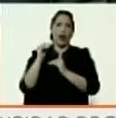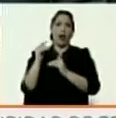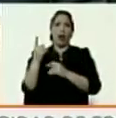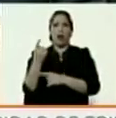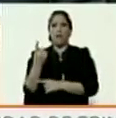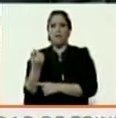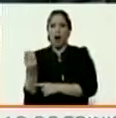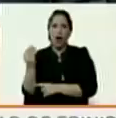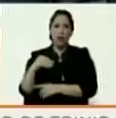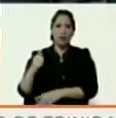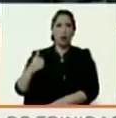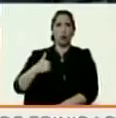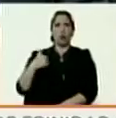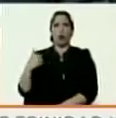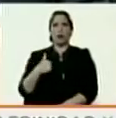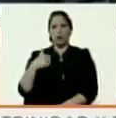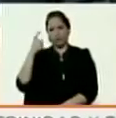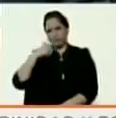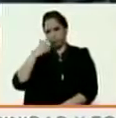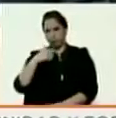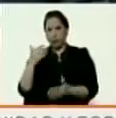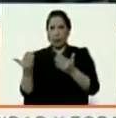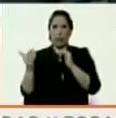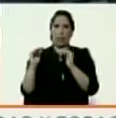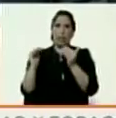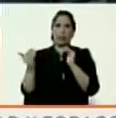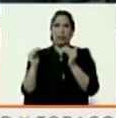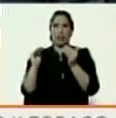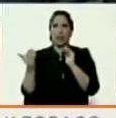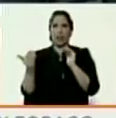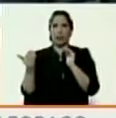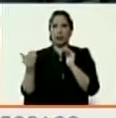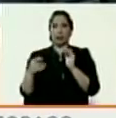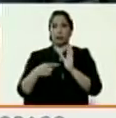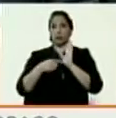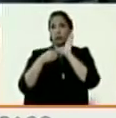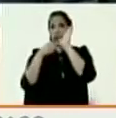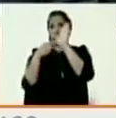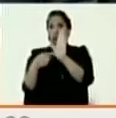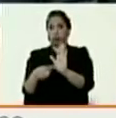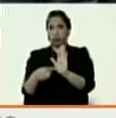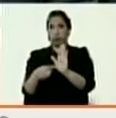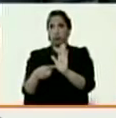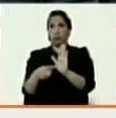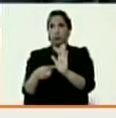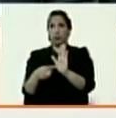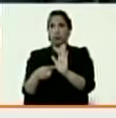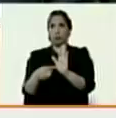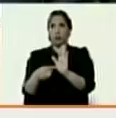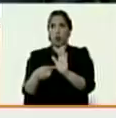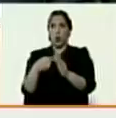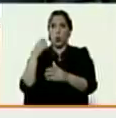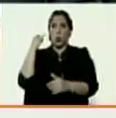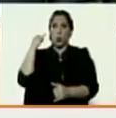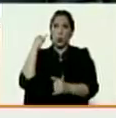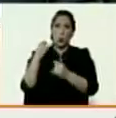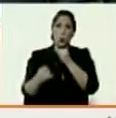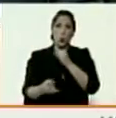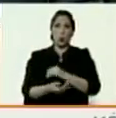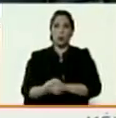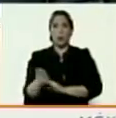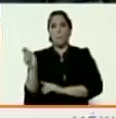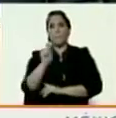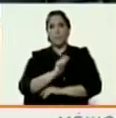de cualquier atisbo de ética que el que ha demostrado, sobre todo en los últimos